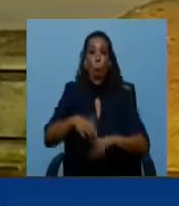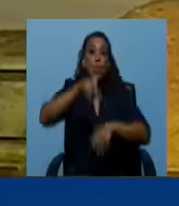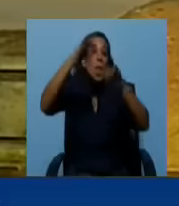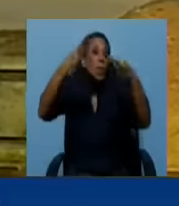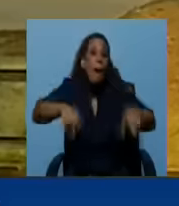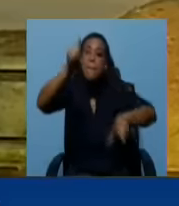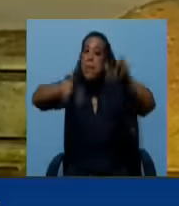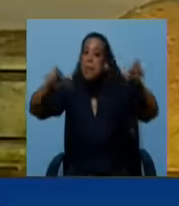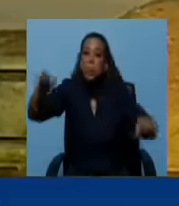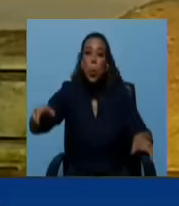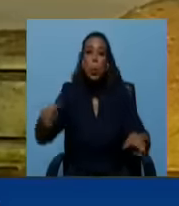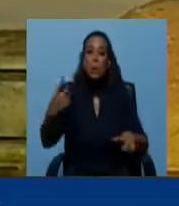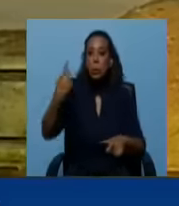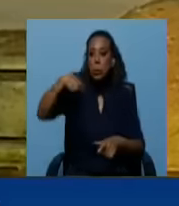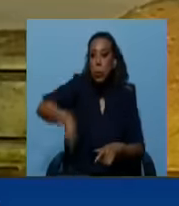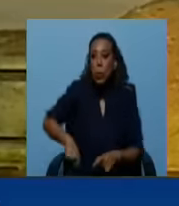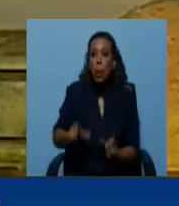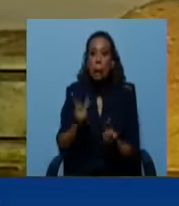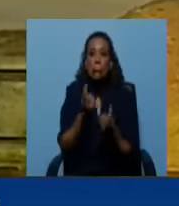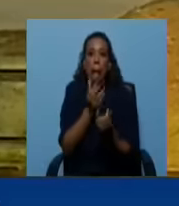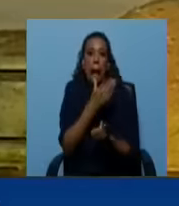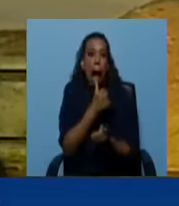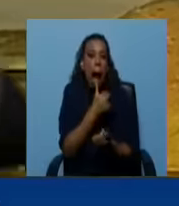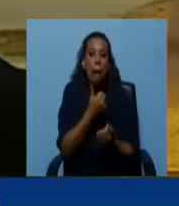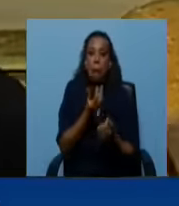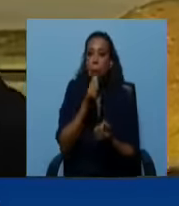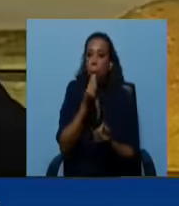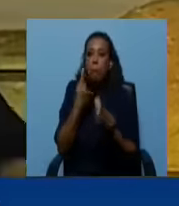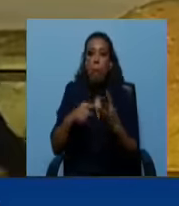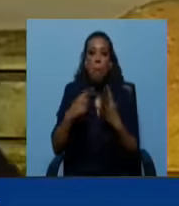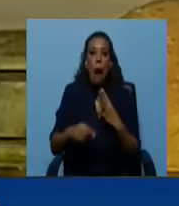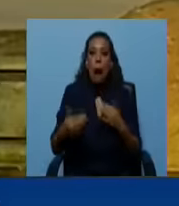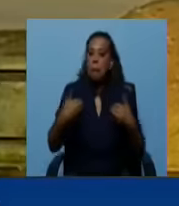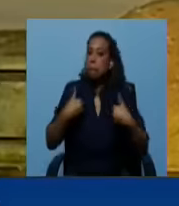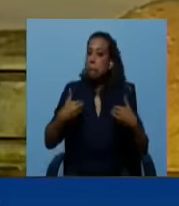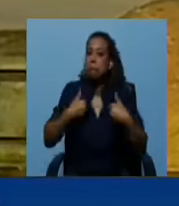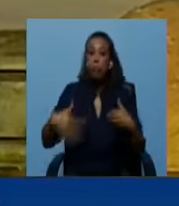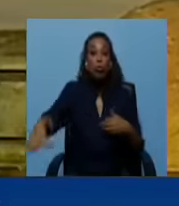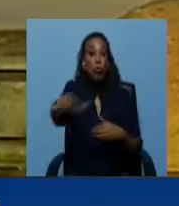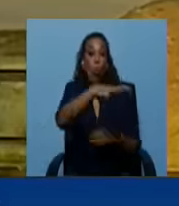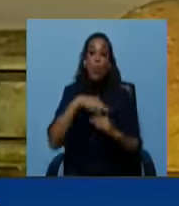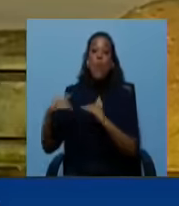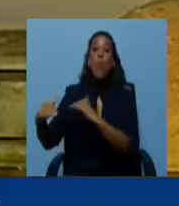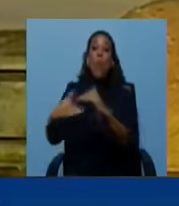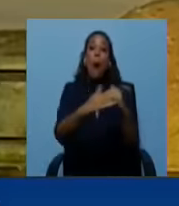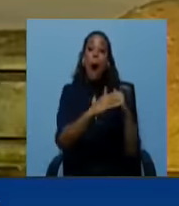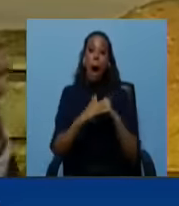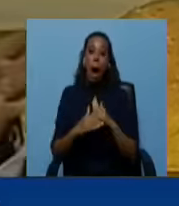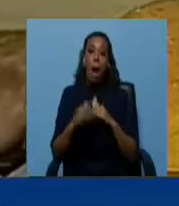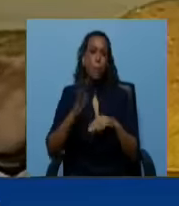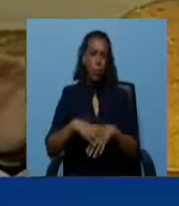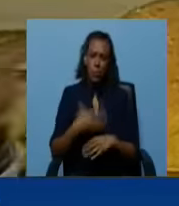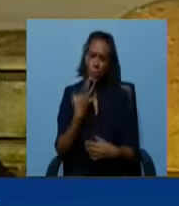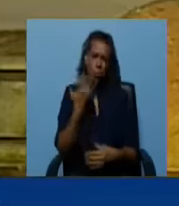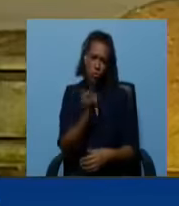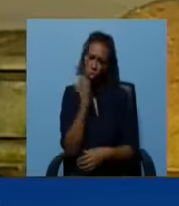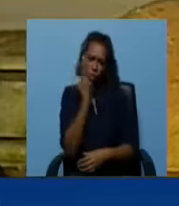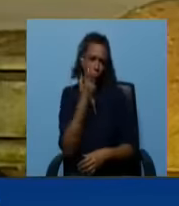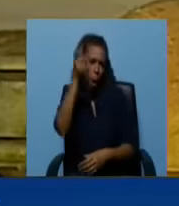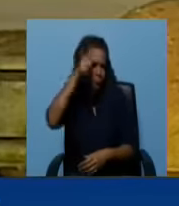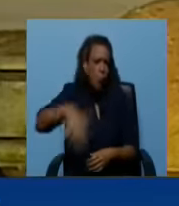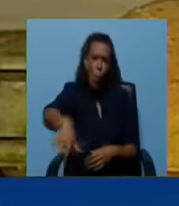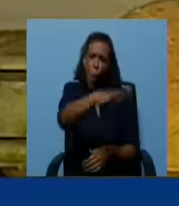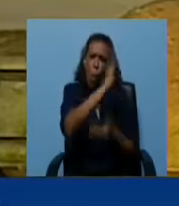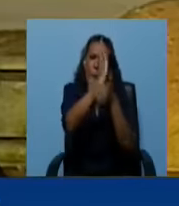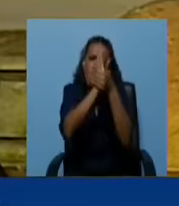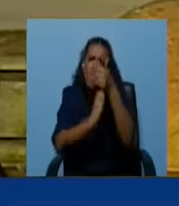del país, sobre la vida económica del país, que sufrimos todos. Porque es mentira que solo sufrió el pueblo más